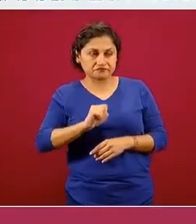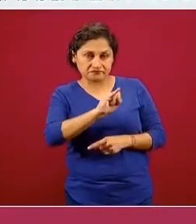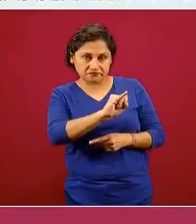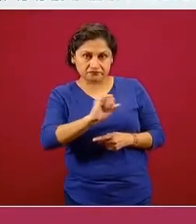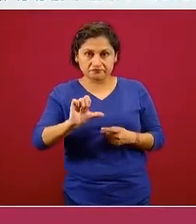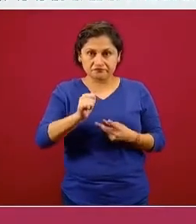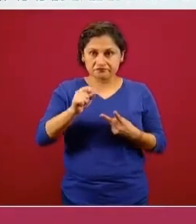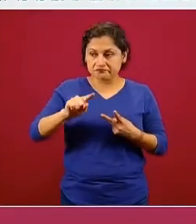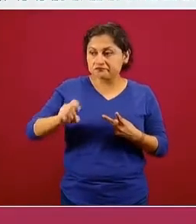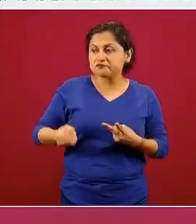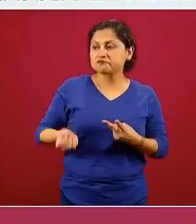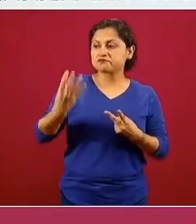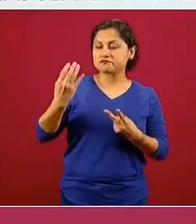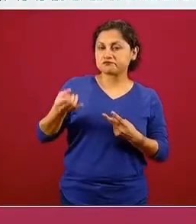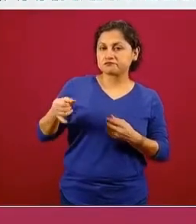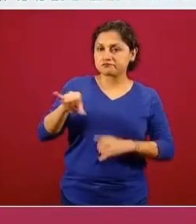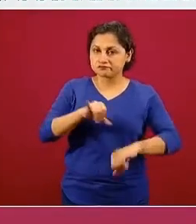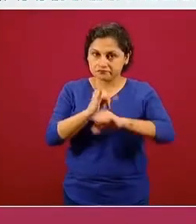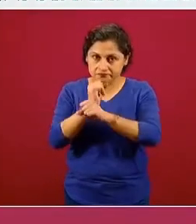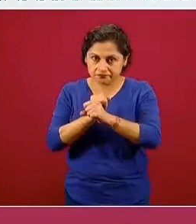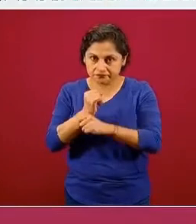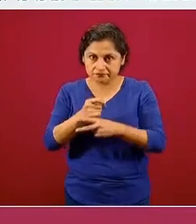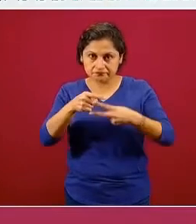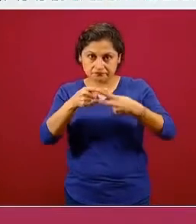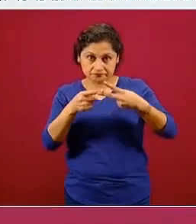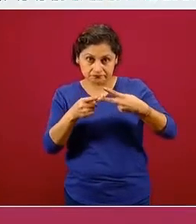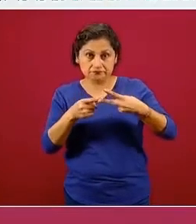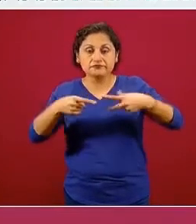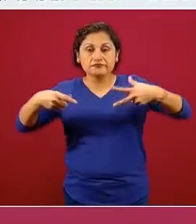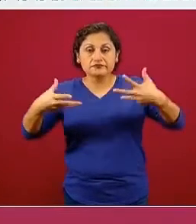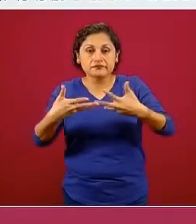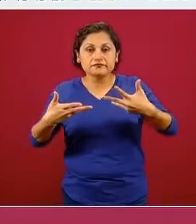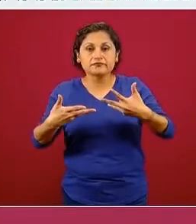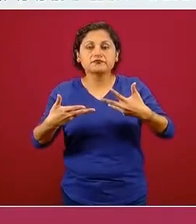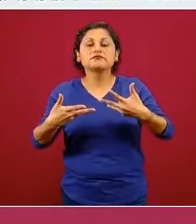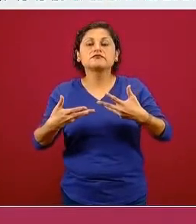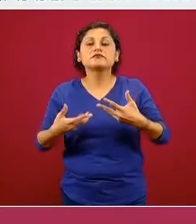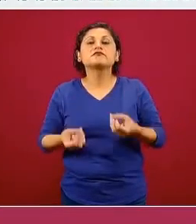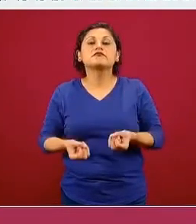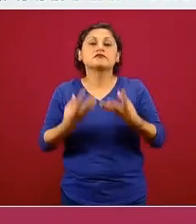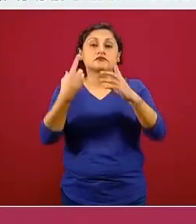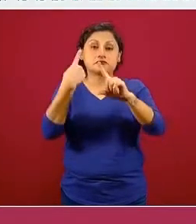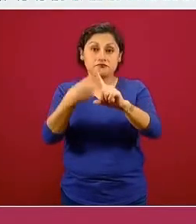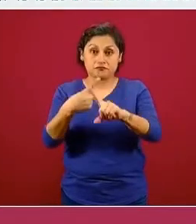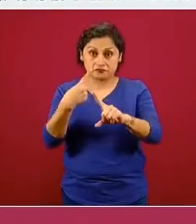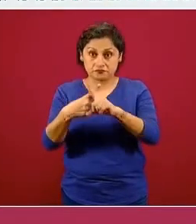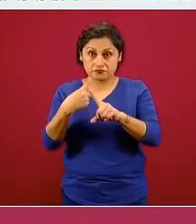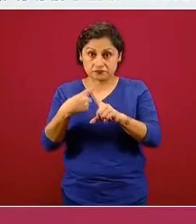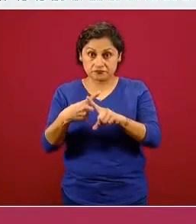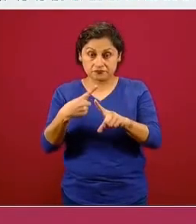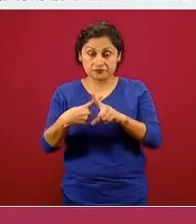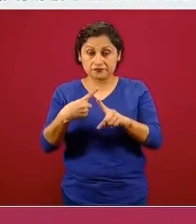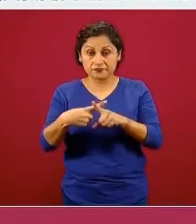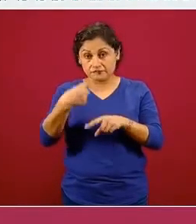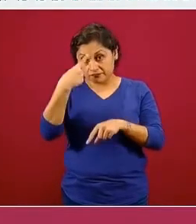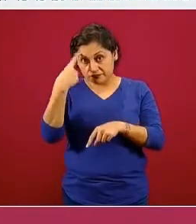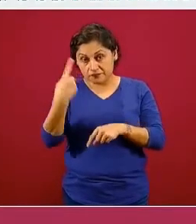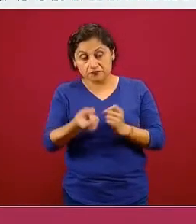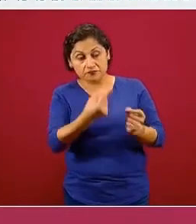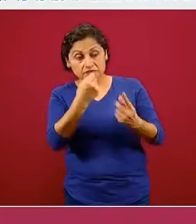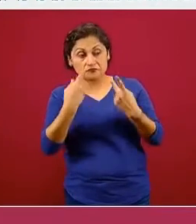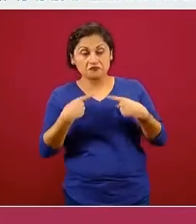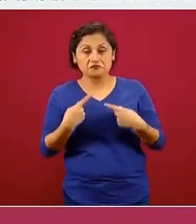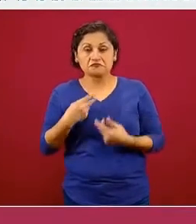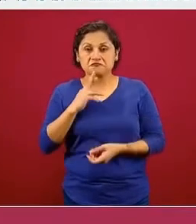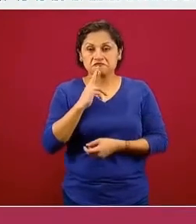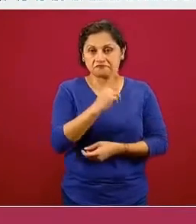les tomó pruebas. Entonces multiplicamos ese porcentaje por el número de personas que aguardan todavía el resultado del laboratorio y